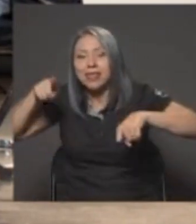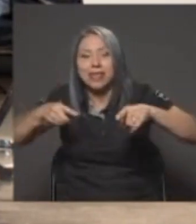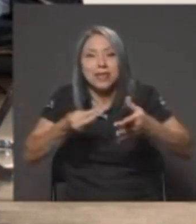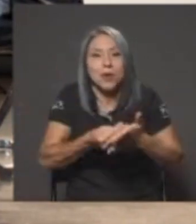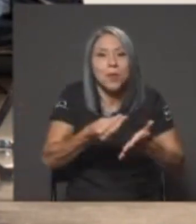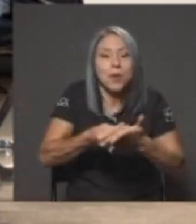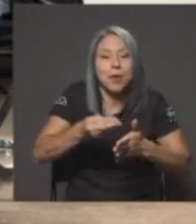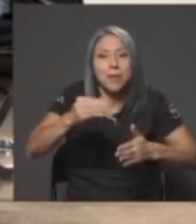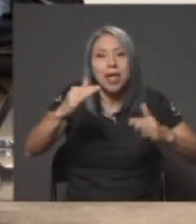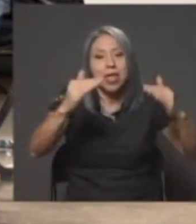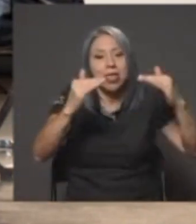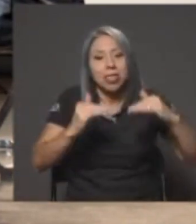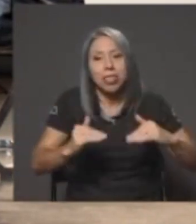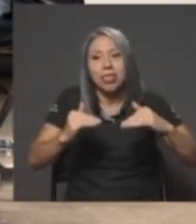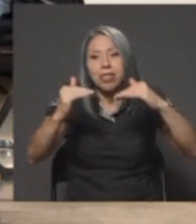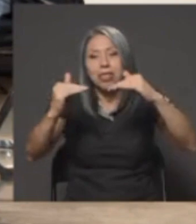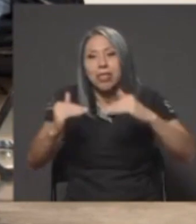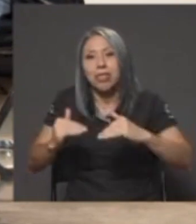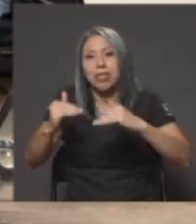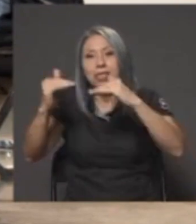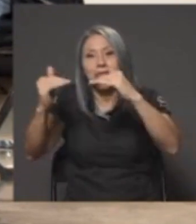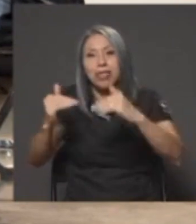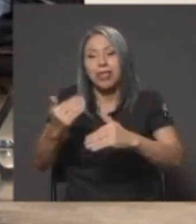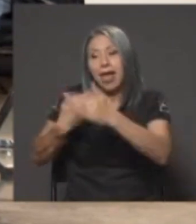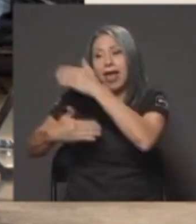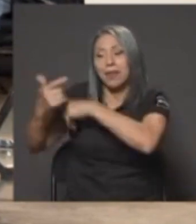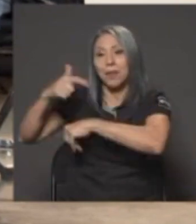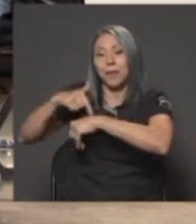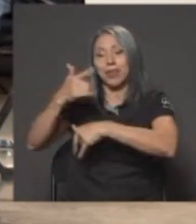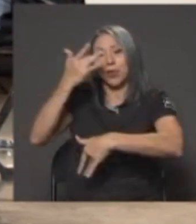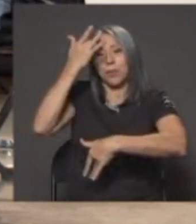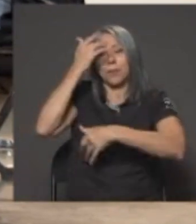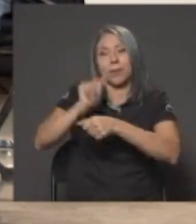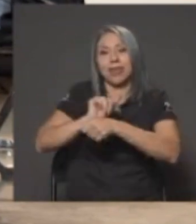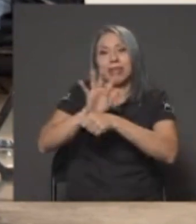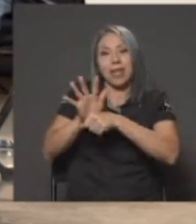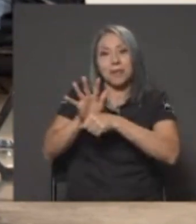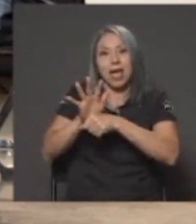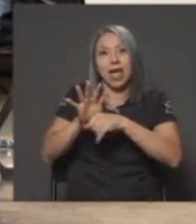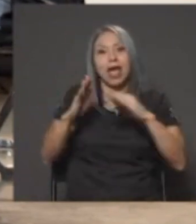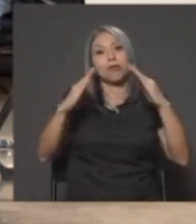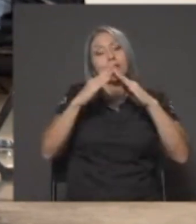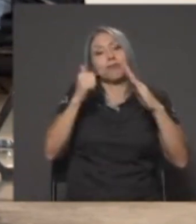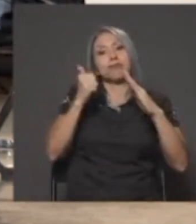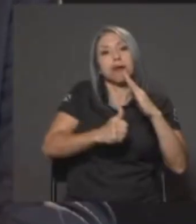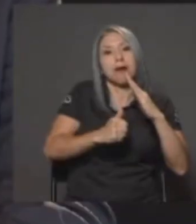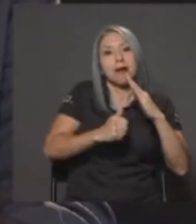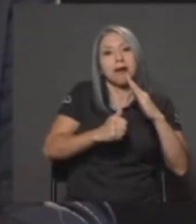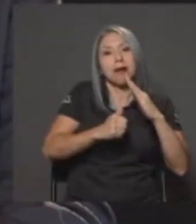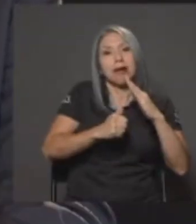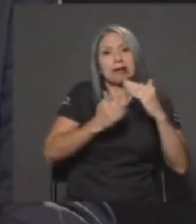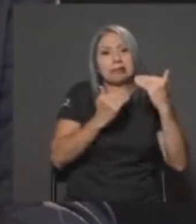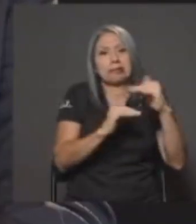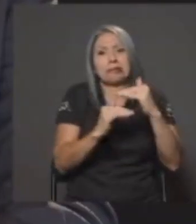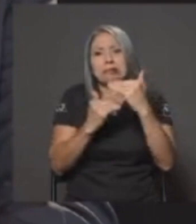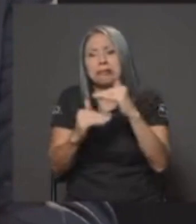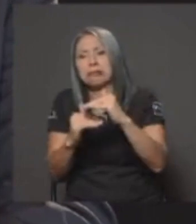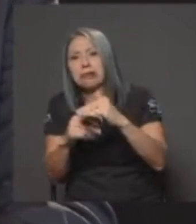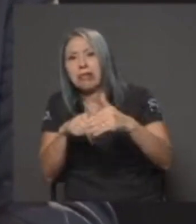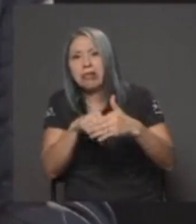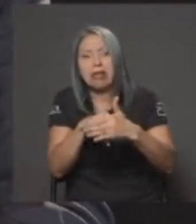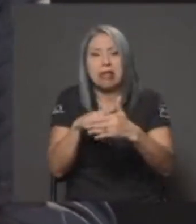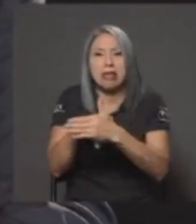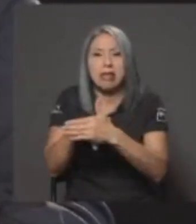conforme cayó la pandemia y conforme empezamos a ir las restricciones y